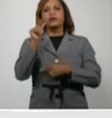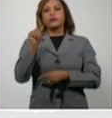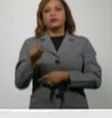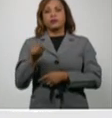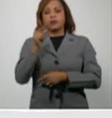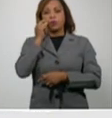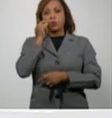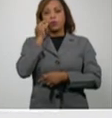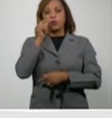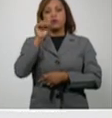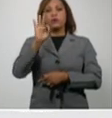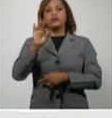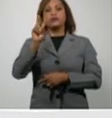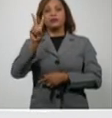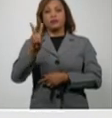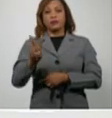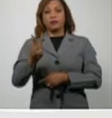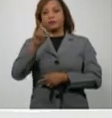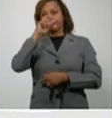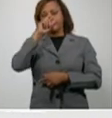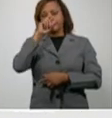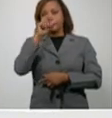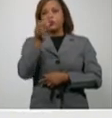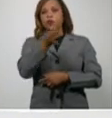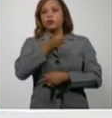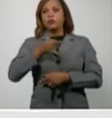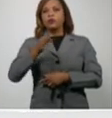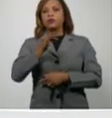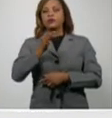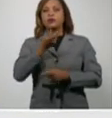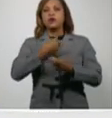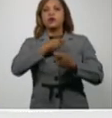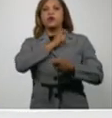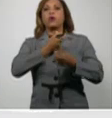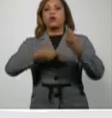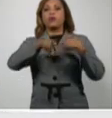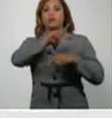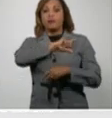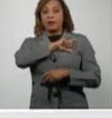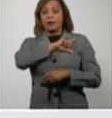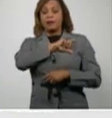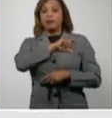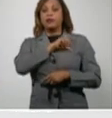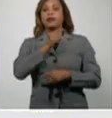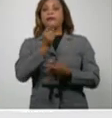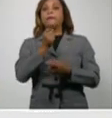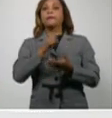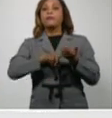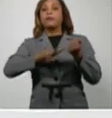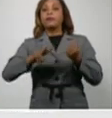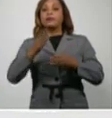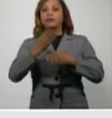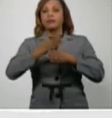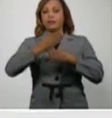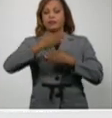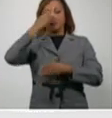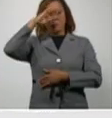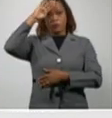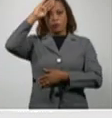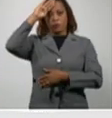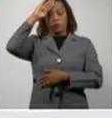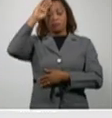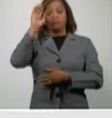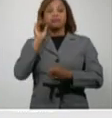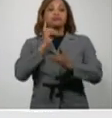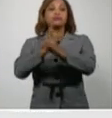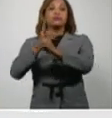años del municipio Contramaestre en la provincia de Santiago de Cuba, contacto de un caso positivo